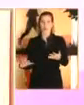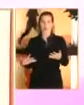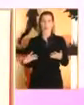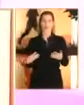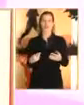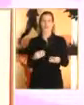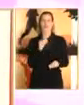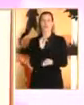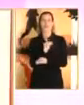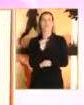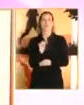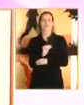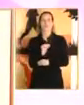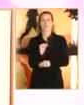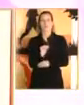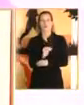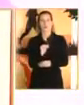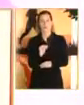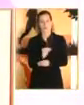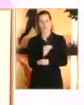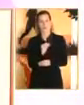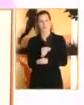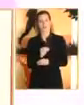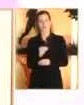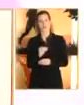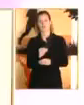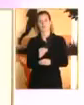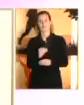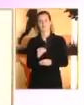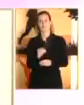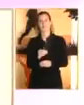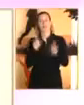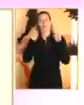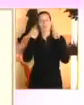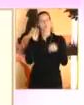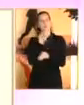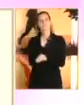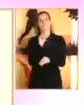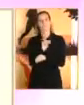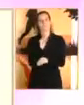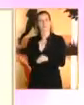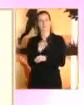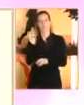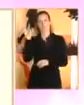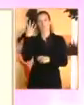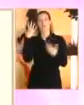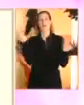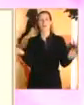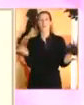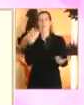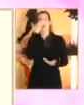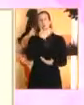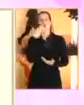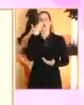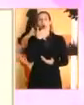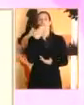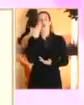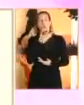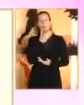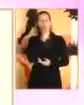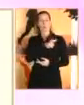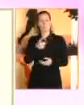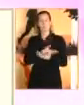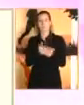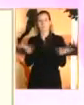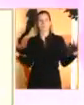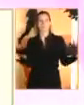está ahora mismo escolarizando en una guardería normal. La idea es que al colegio vaya a un colegio normal de oyentes, normal y